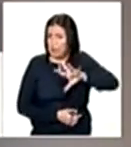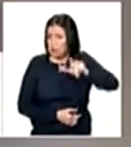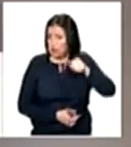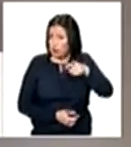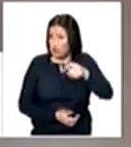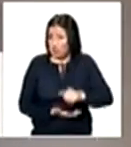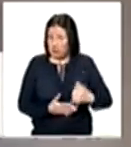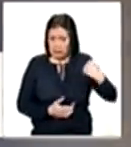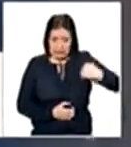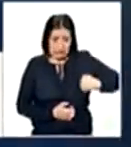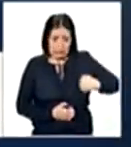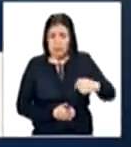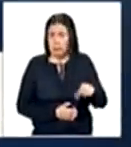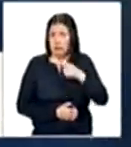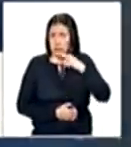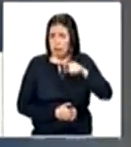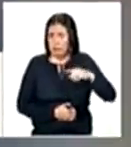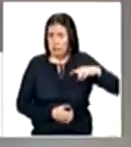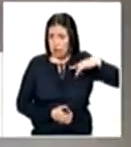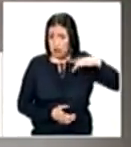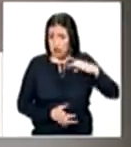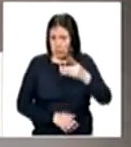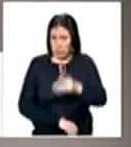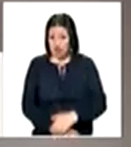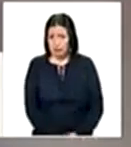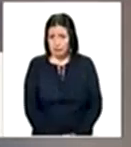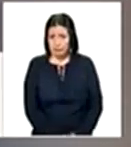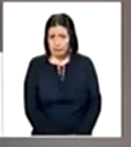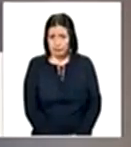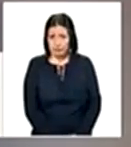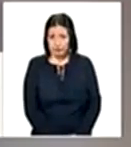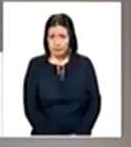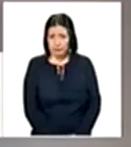la cartera a una mujer en Chile.